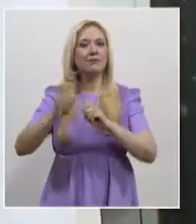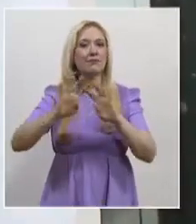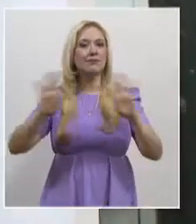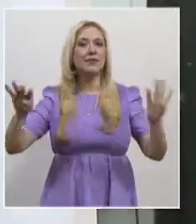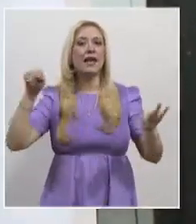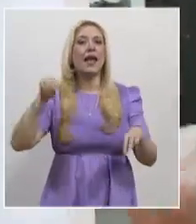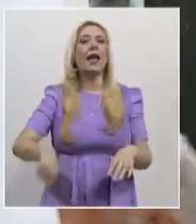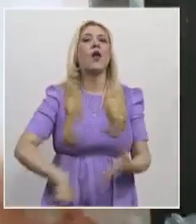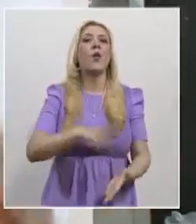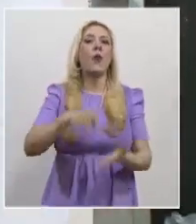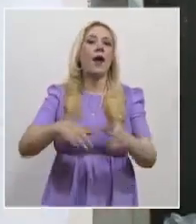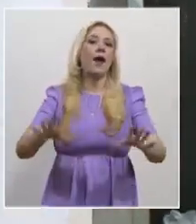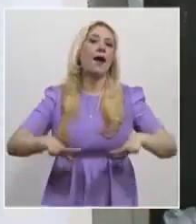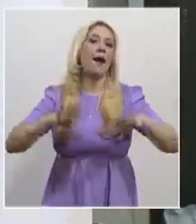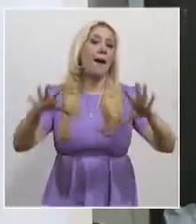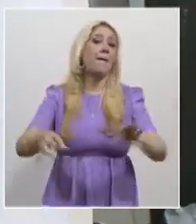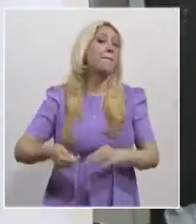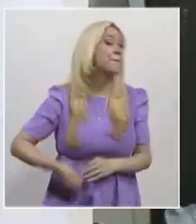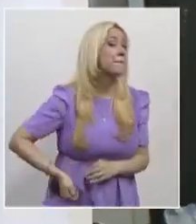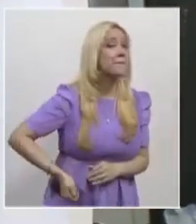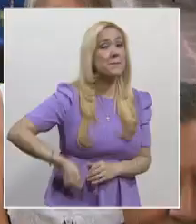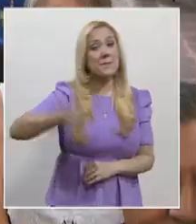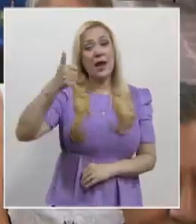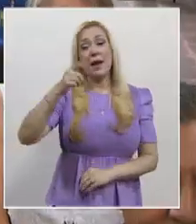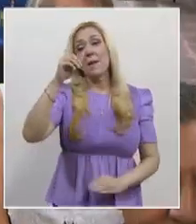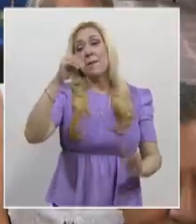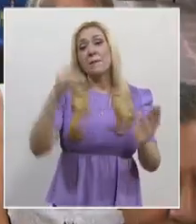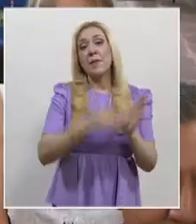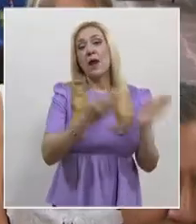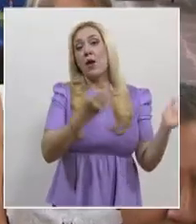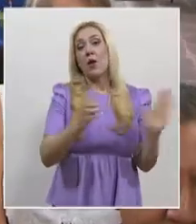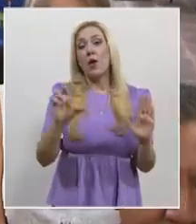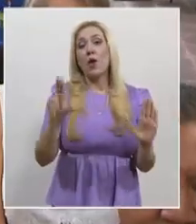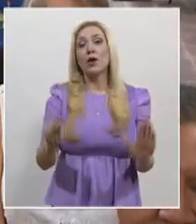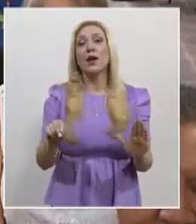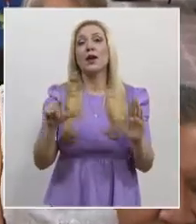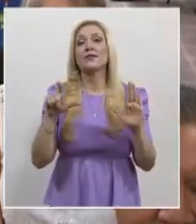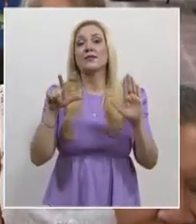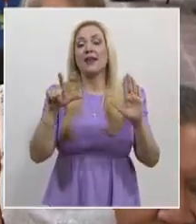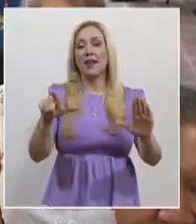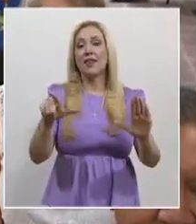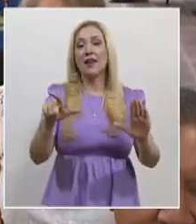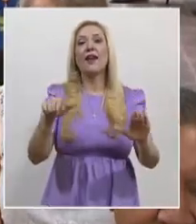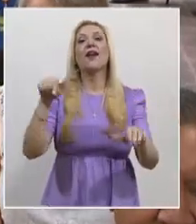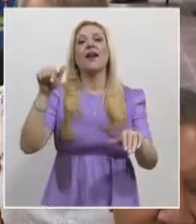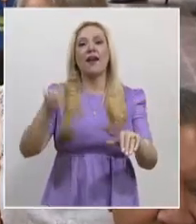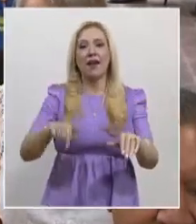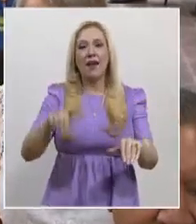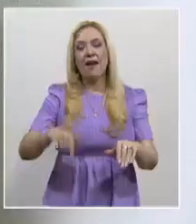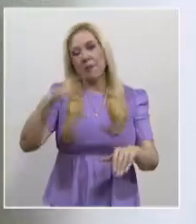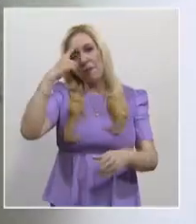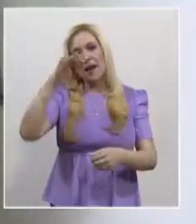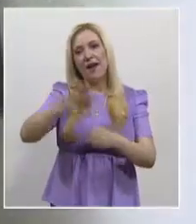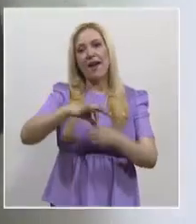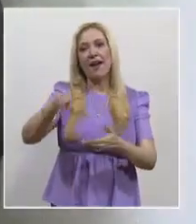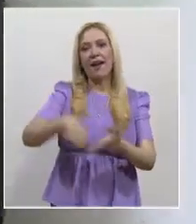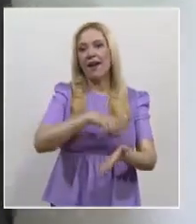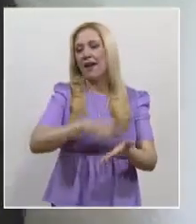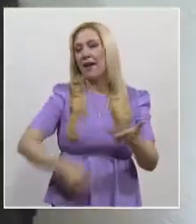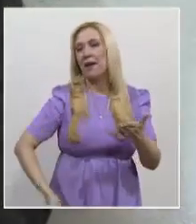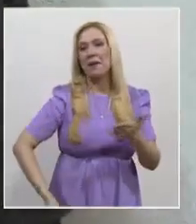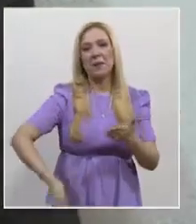recuerda que en este inmueble se estableció en 1987 el Tribunal de lo Contencioso Electoral, primer